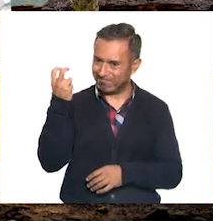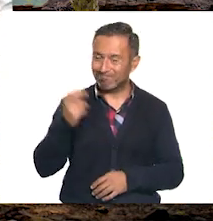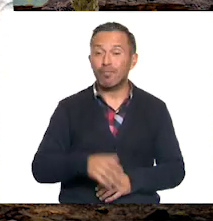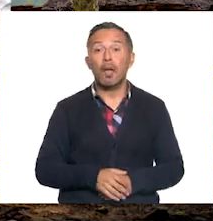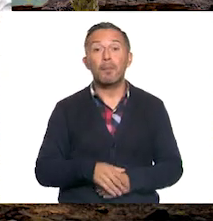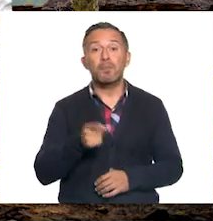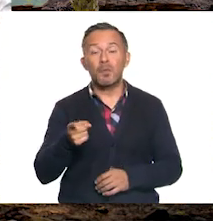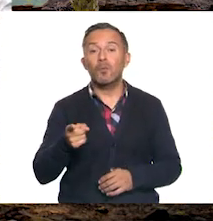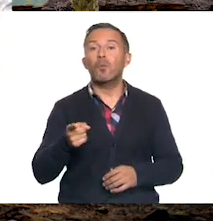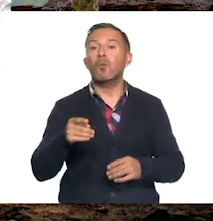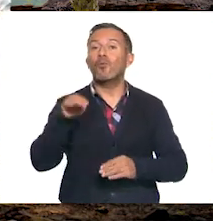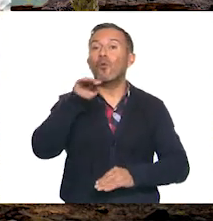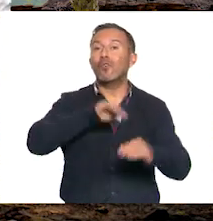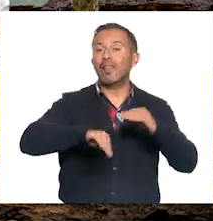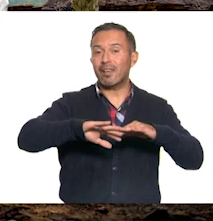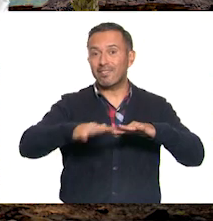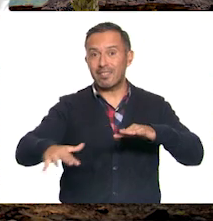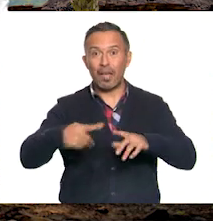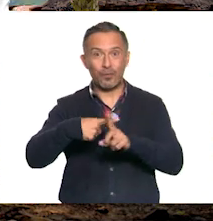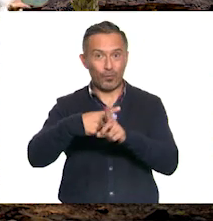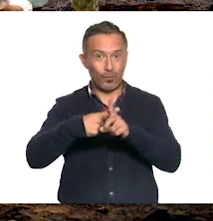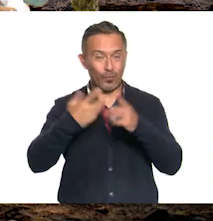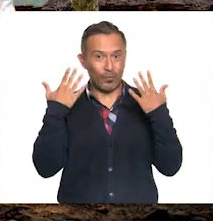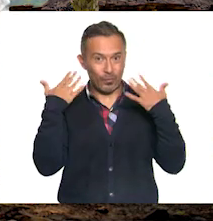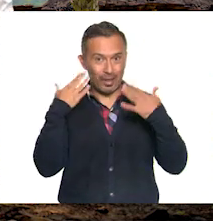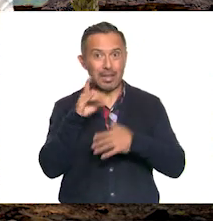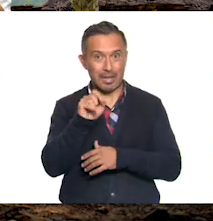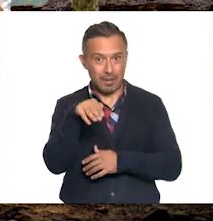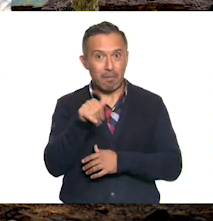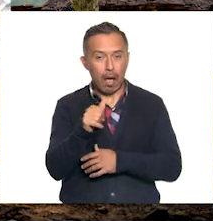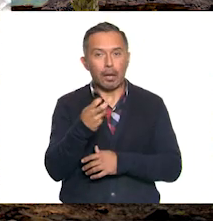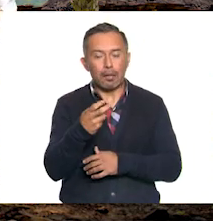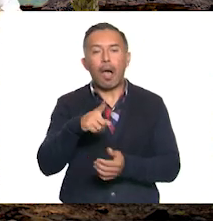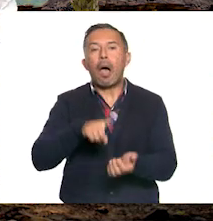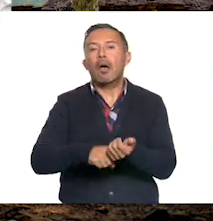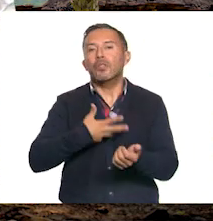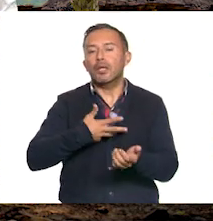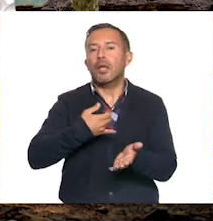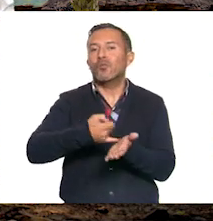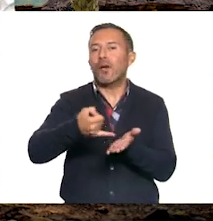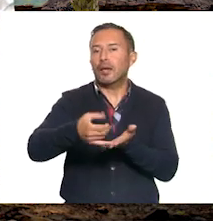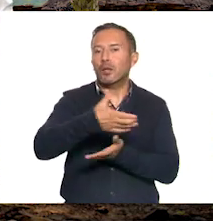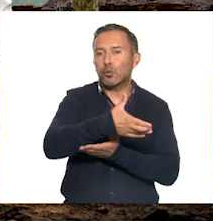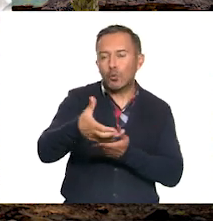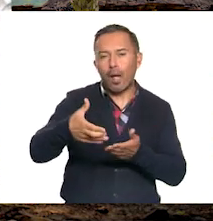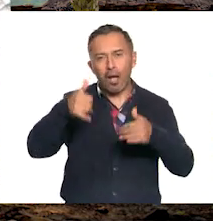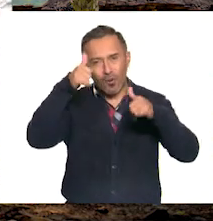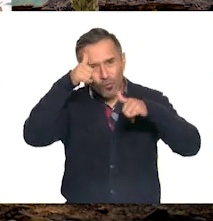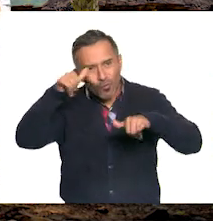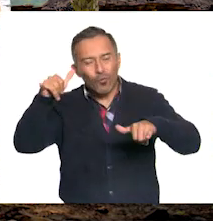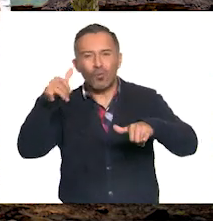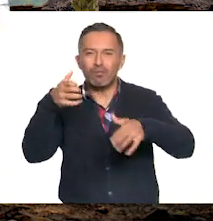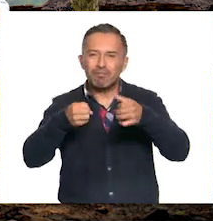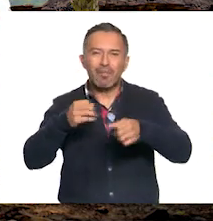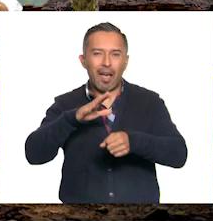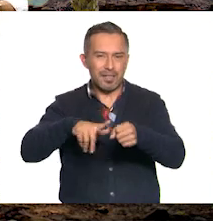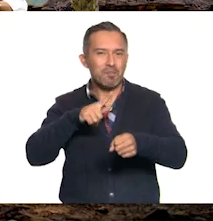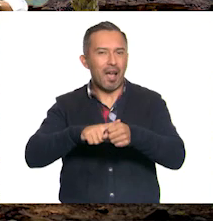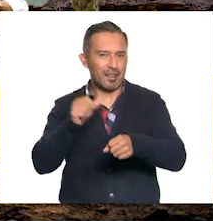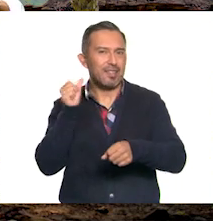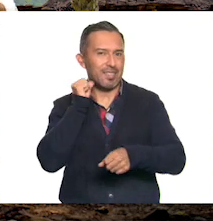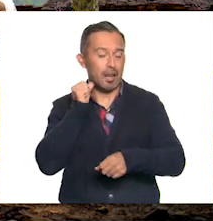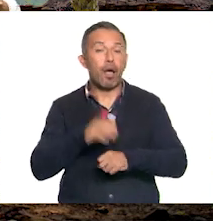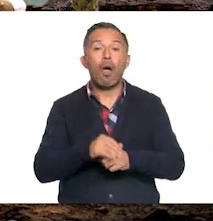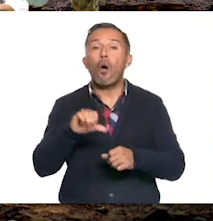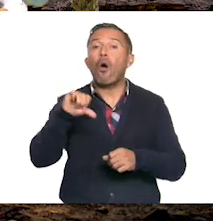condiciones de relieve y clima, en esta entidad se ven favorecidas la agricultura y la ganadería. Hoy pondremos especial